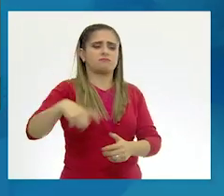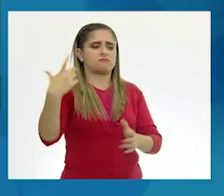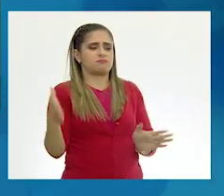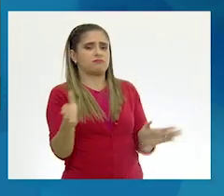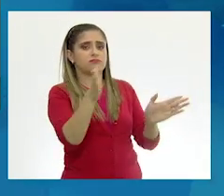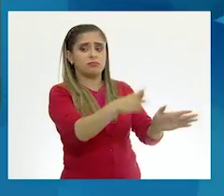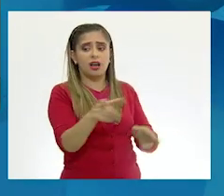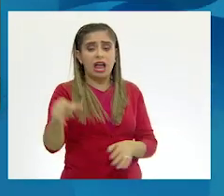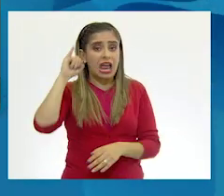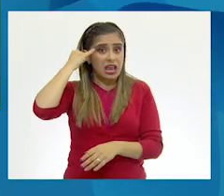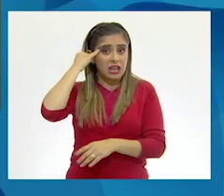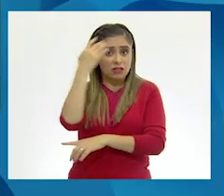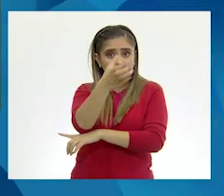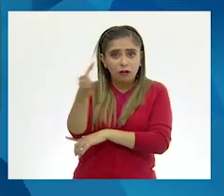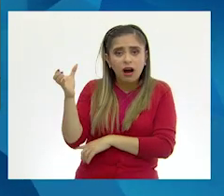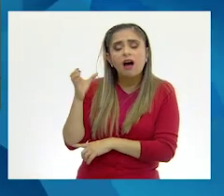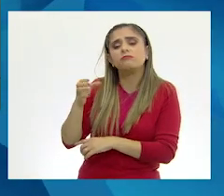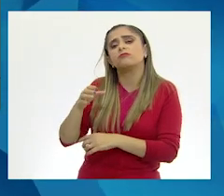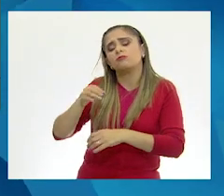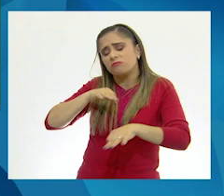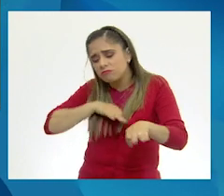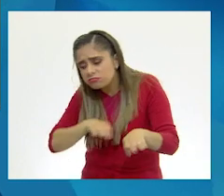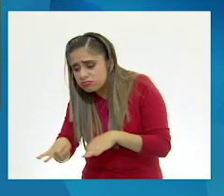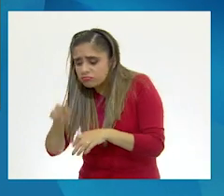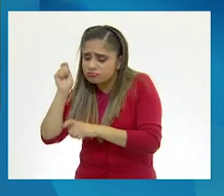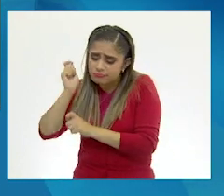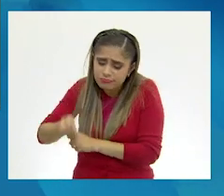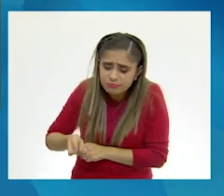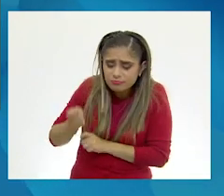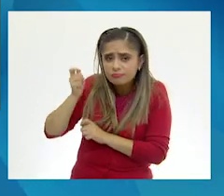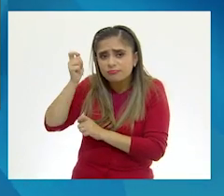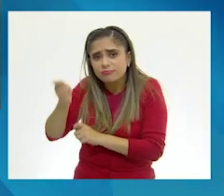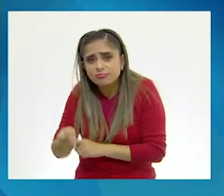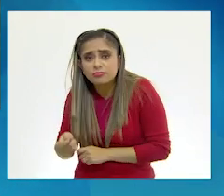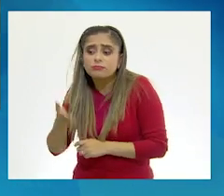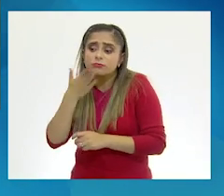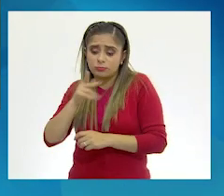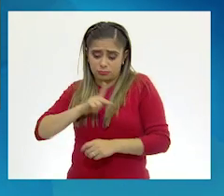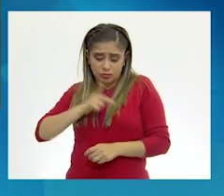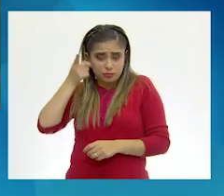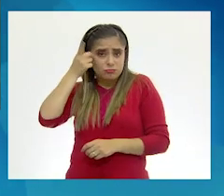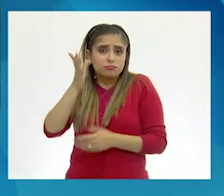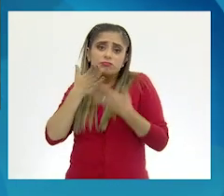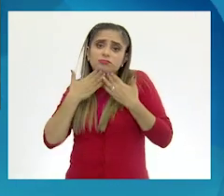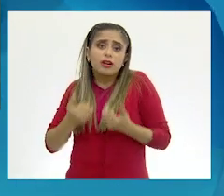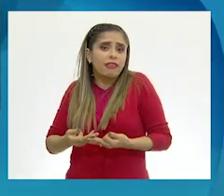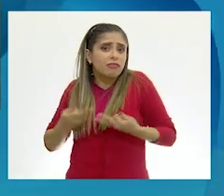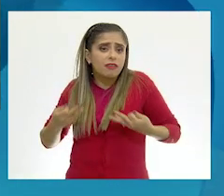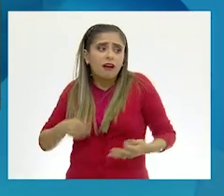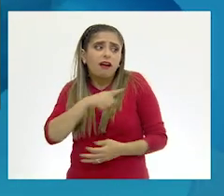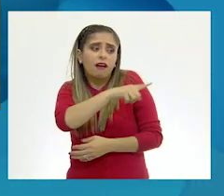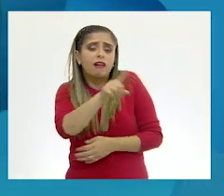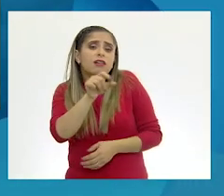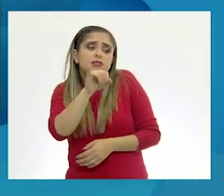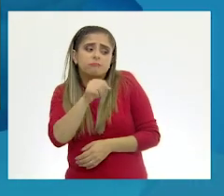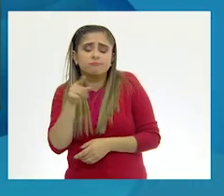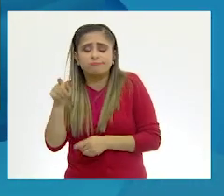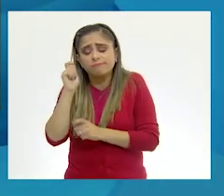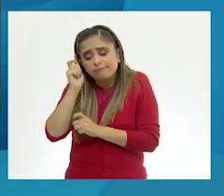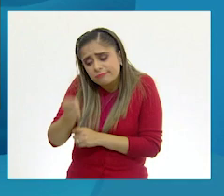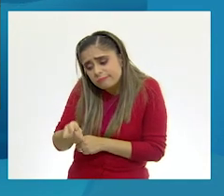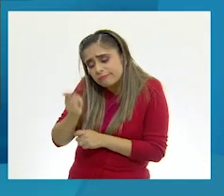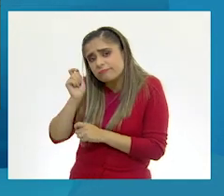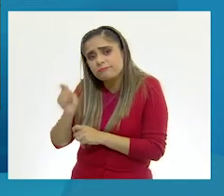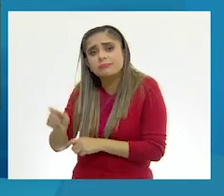campesinos trabajaban como peones para esas personas porque no tenían tierras propias. Los obreros de las fábricas